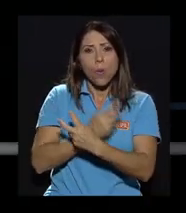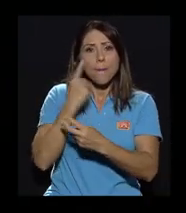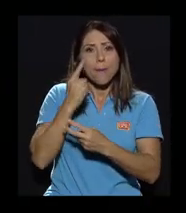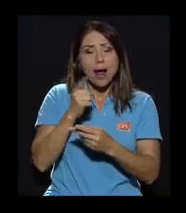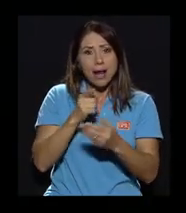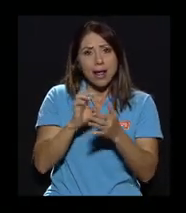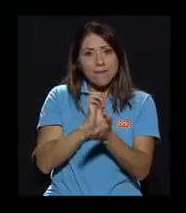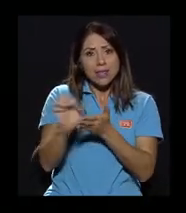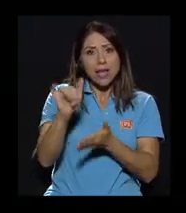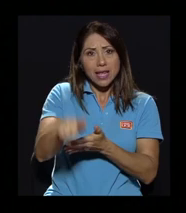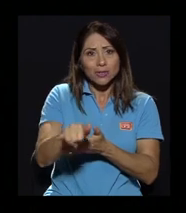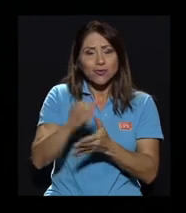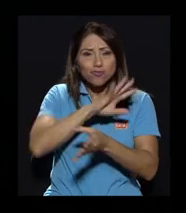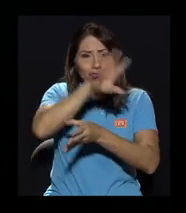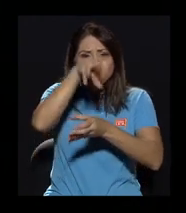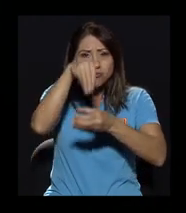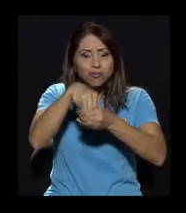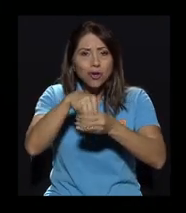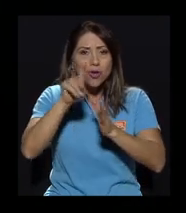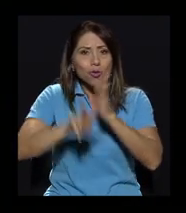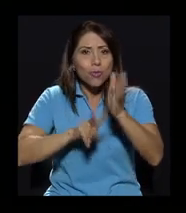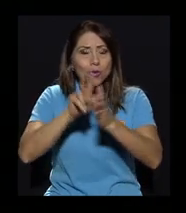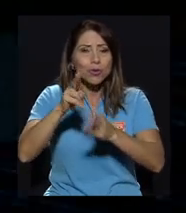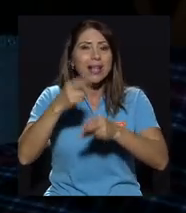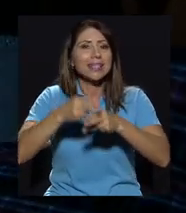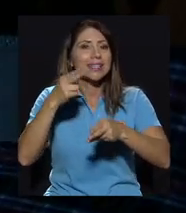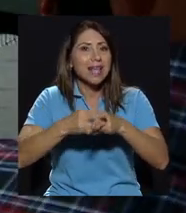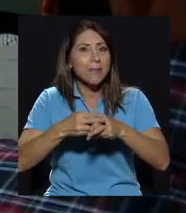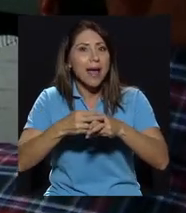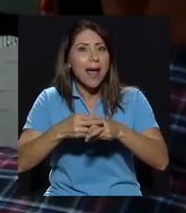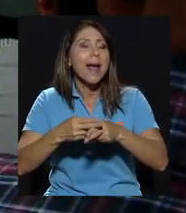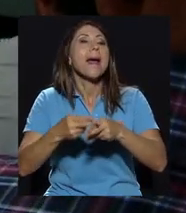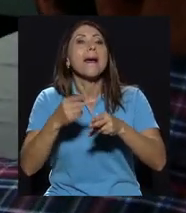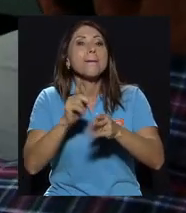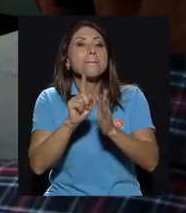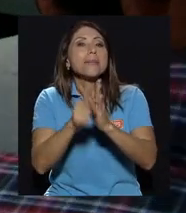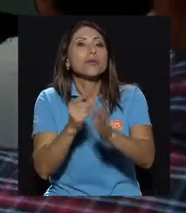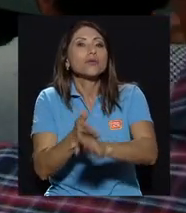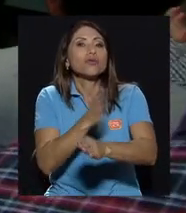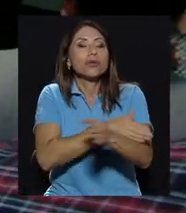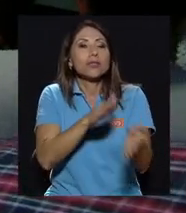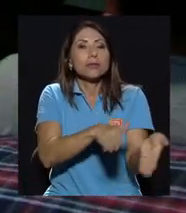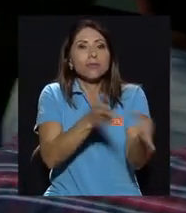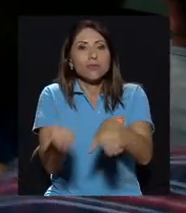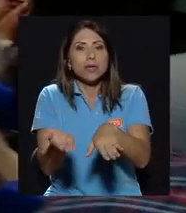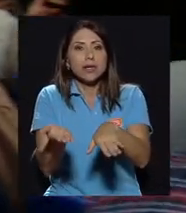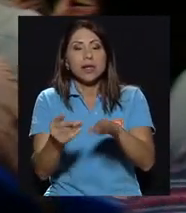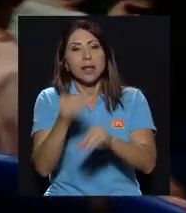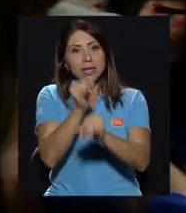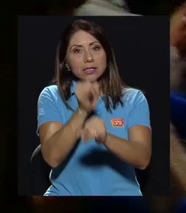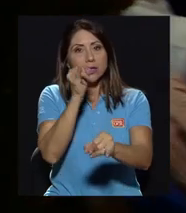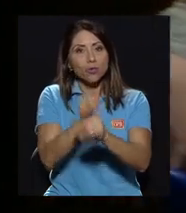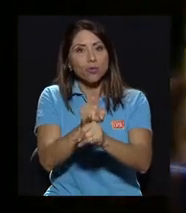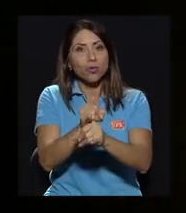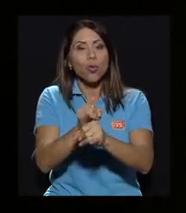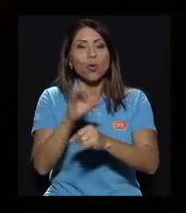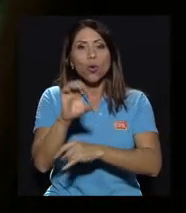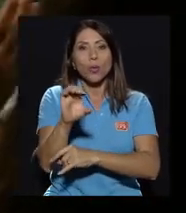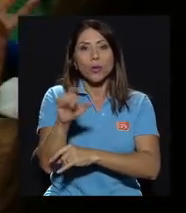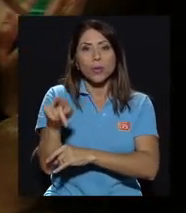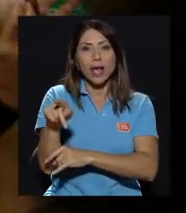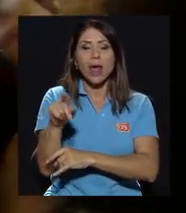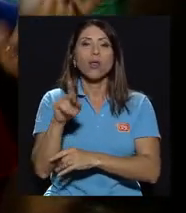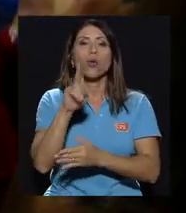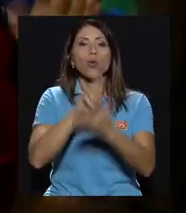pública se combinan en el documental minutos tour al que rescata el aporte del instituto clodomiro picado del auxerre